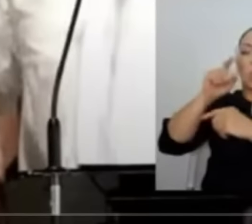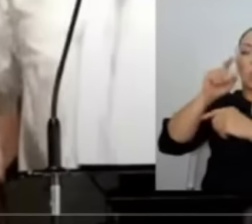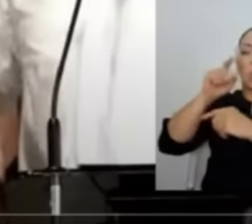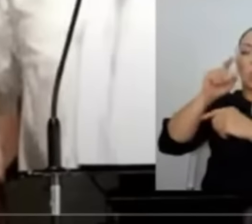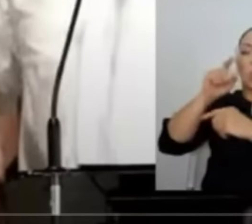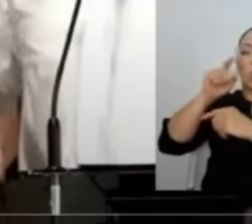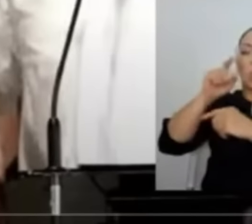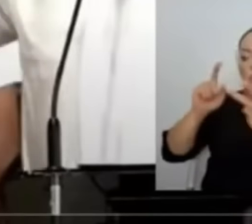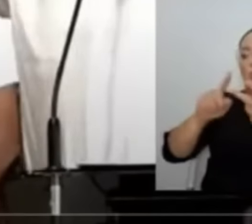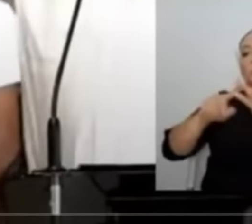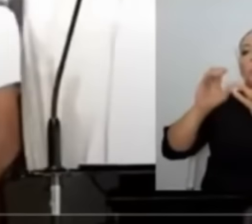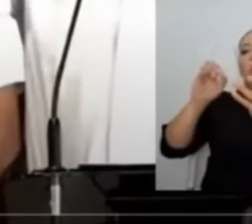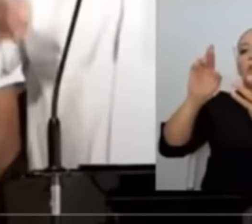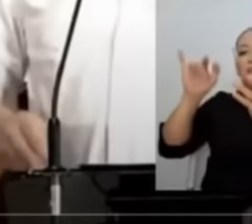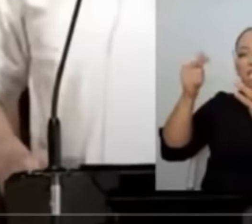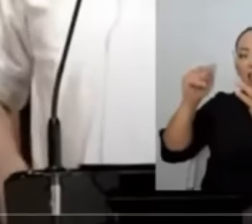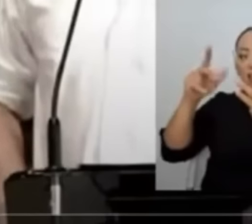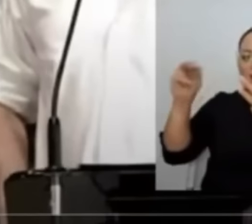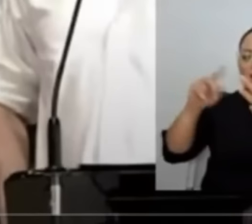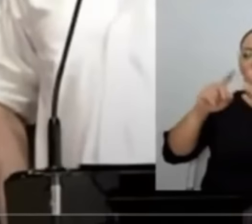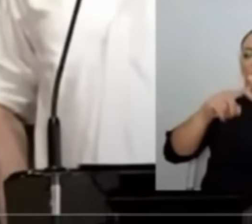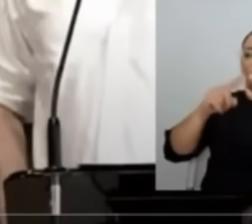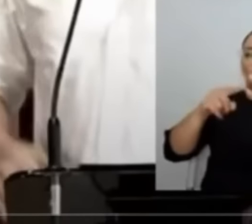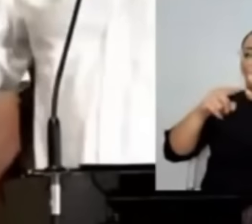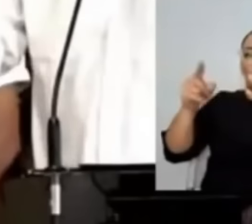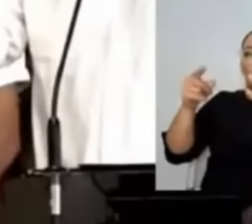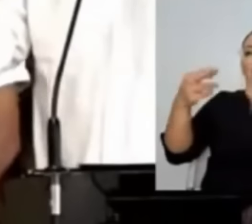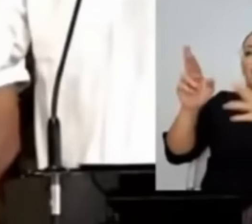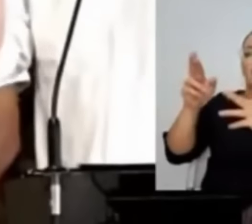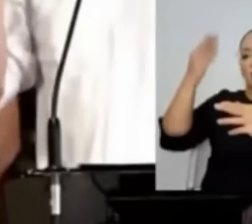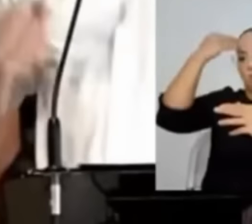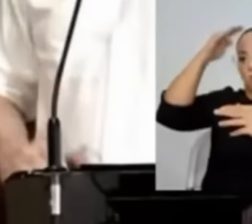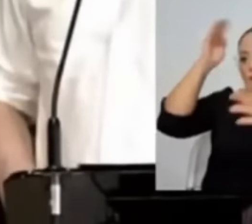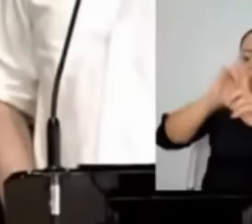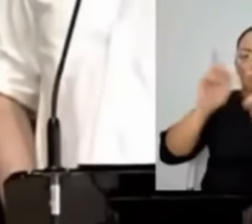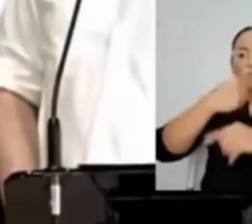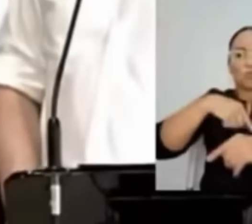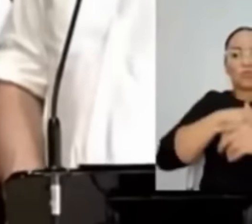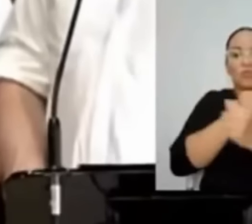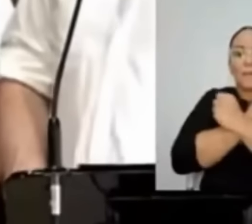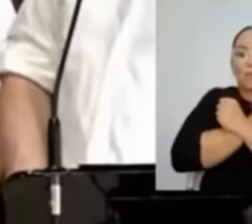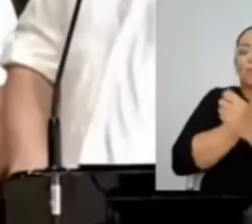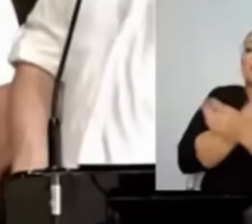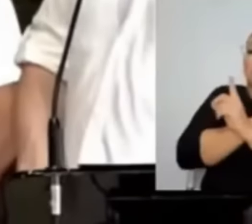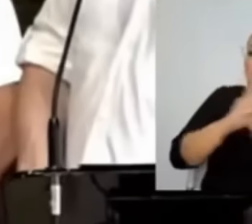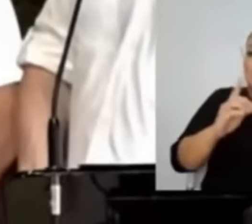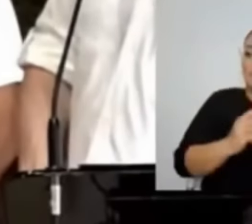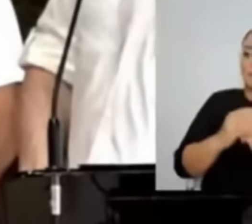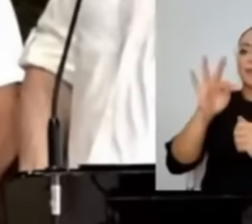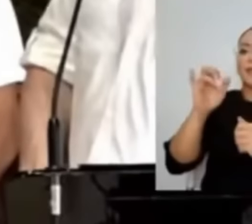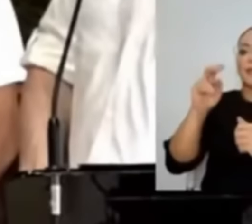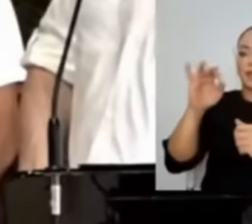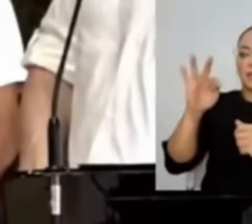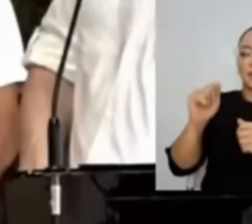está pasando en Costa Rica. Ni al régimen cubano, no, los que amamos la democracia. Teniente, le ruego